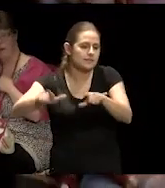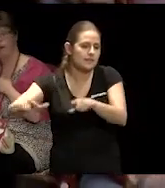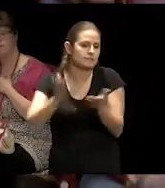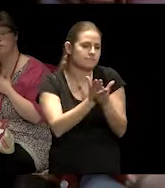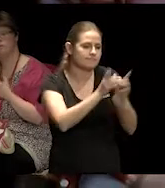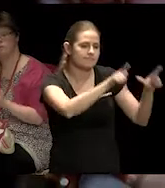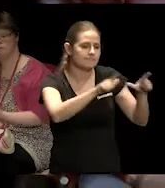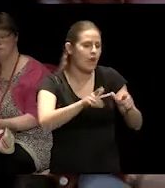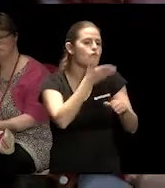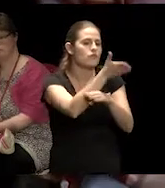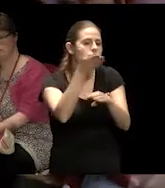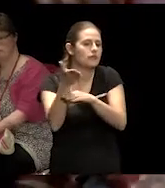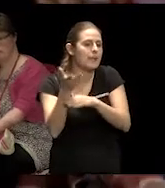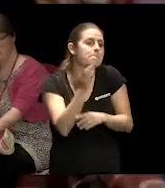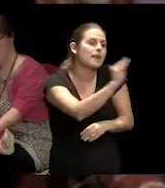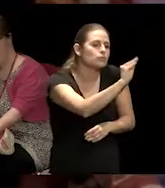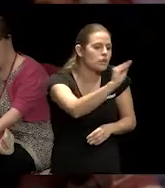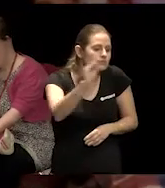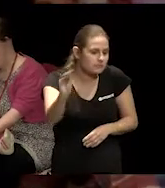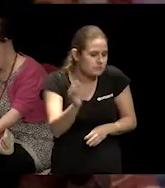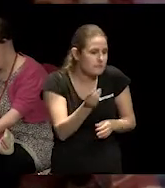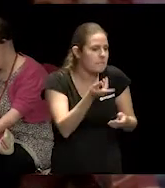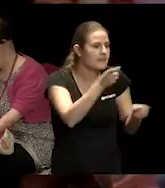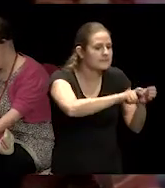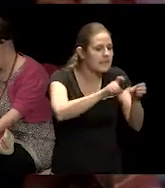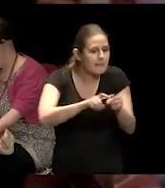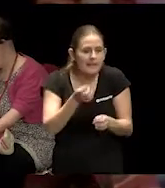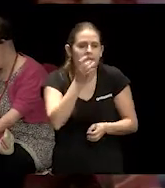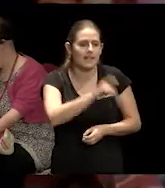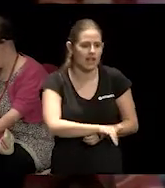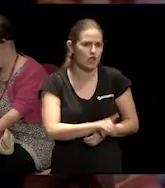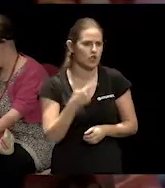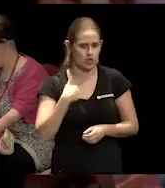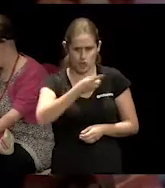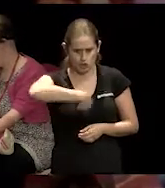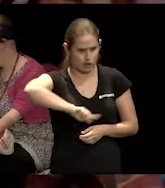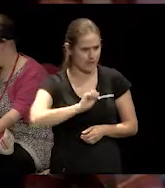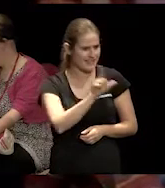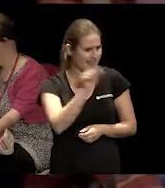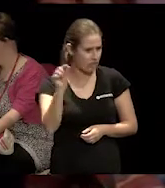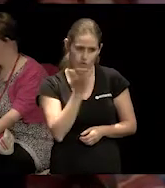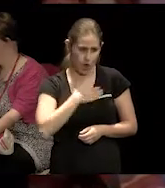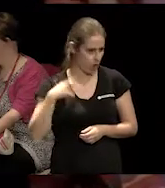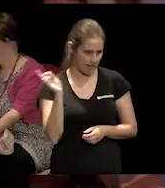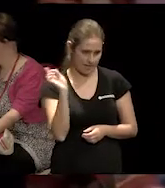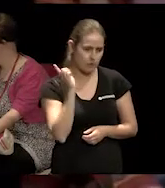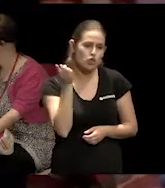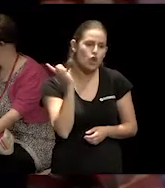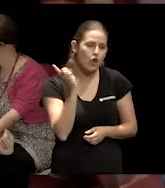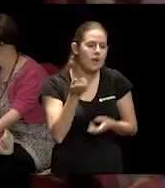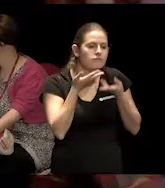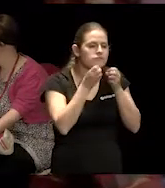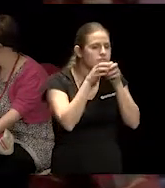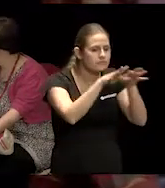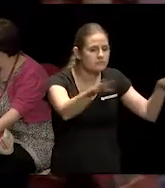participar. Nuestra premisa no era de seleccionar absolutamente a nadie. El primer día vinieron 20 que estaban interesados,